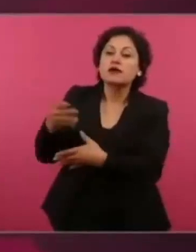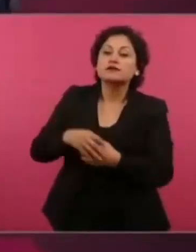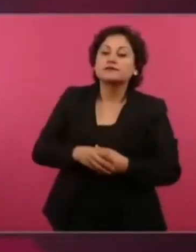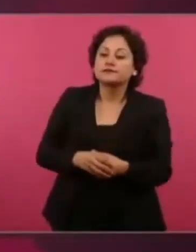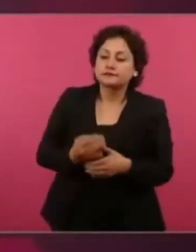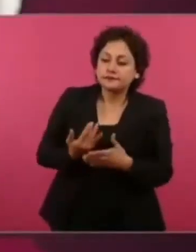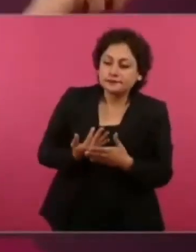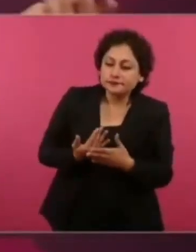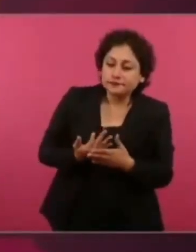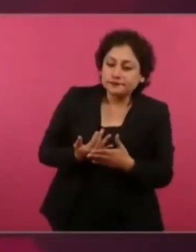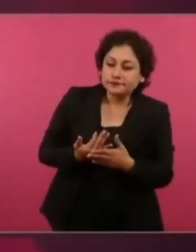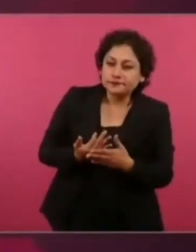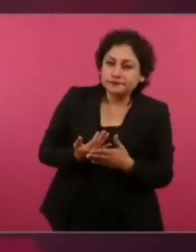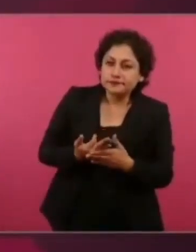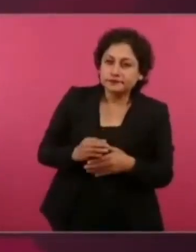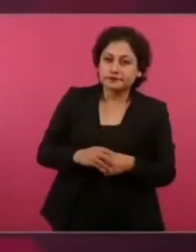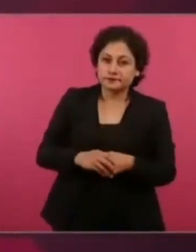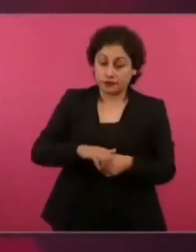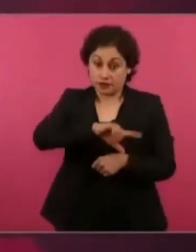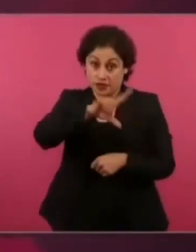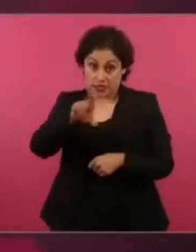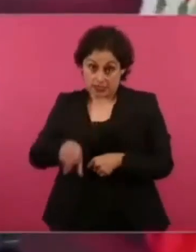¿Qué dice el Poder Judicial?